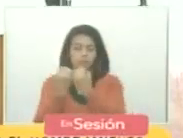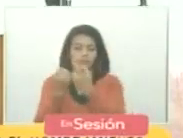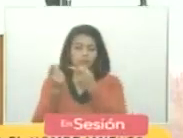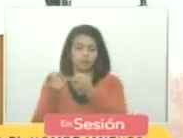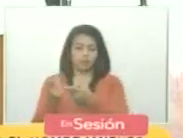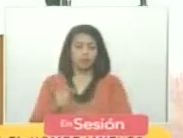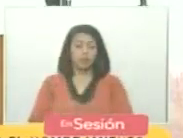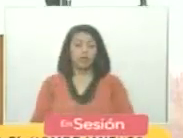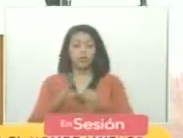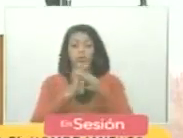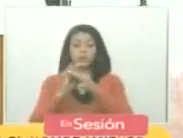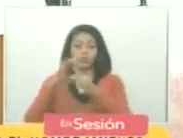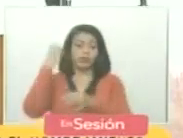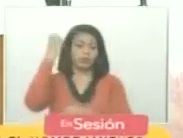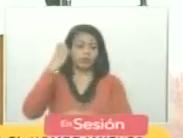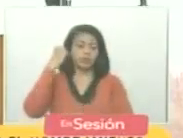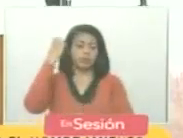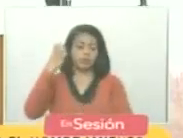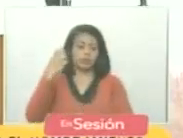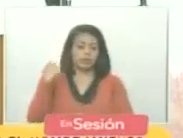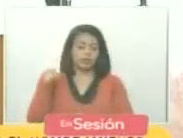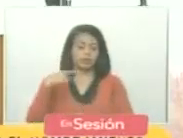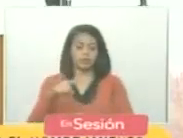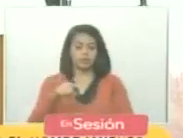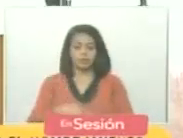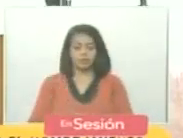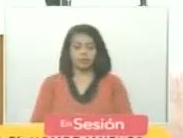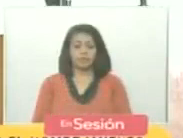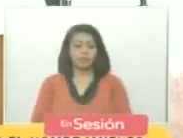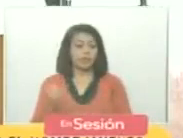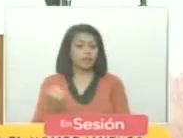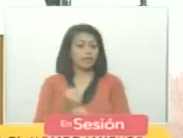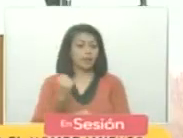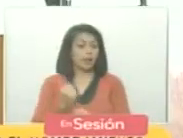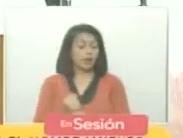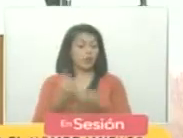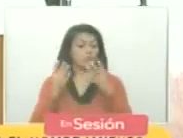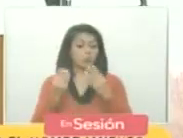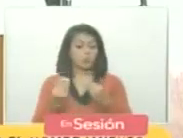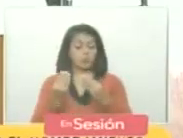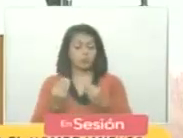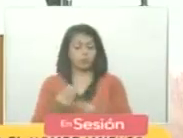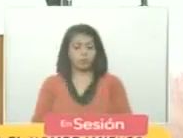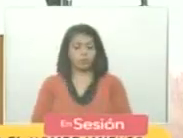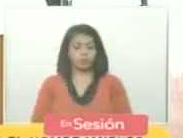nuestra ante la Unión Europea, tiene una tarea enorme,